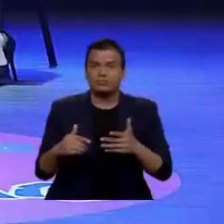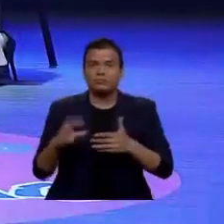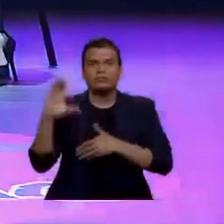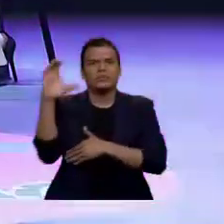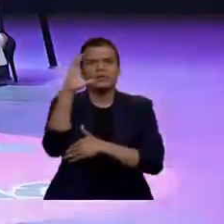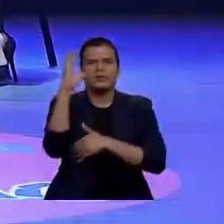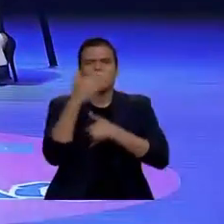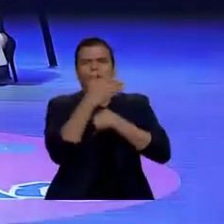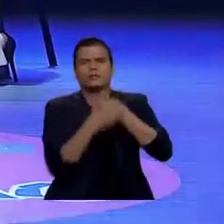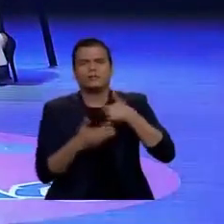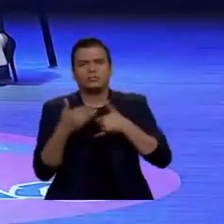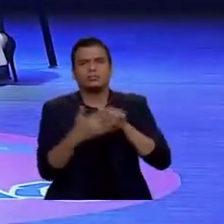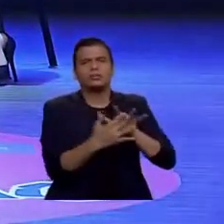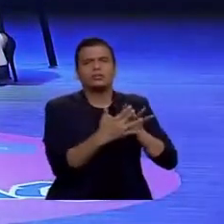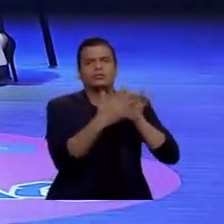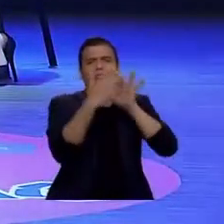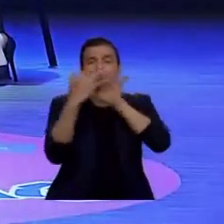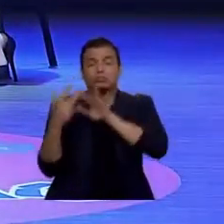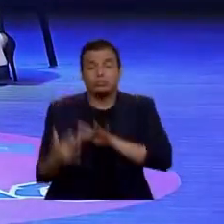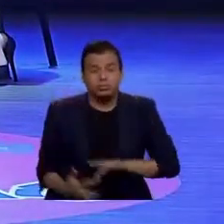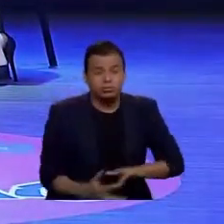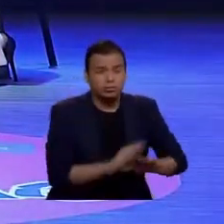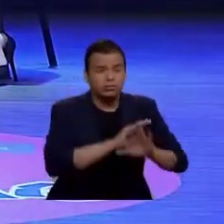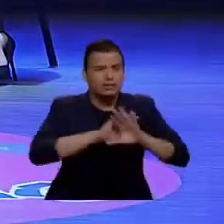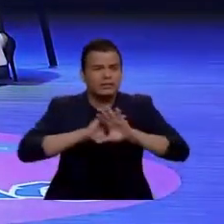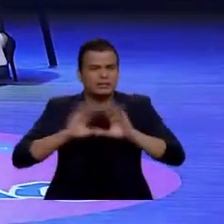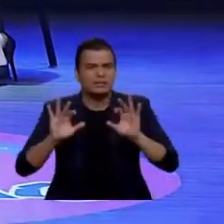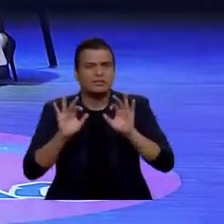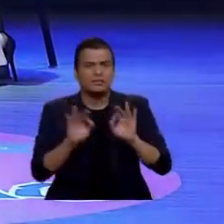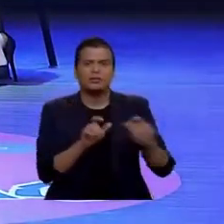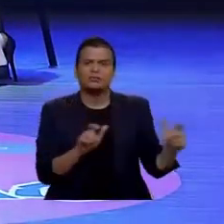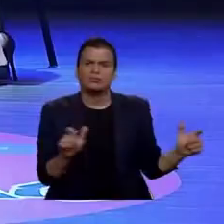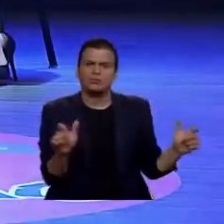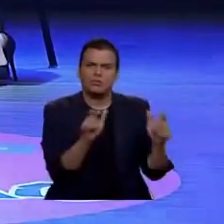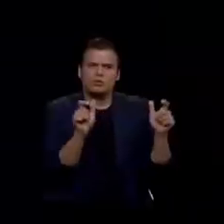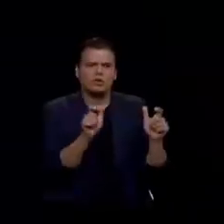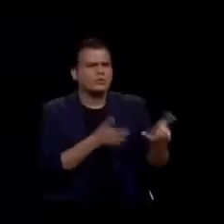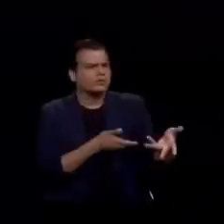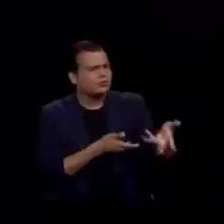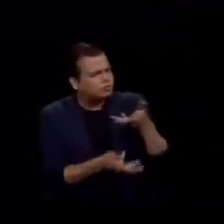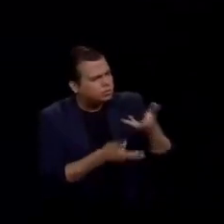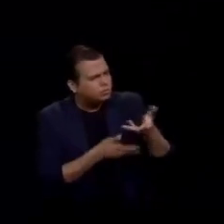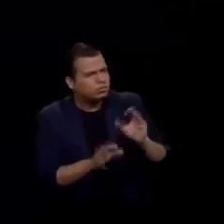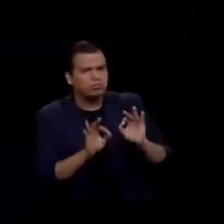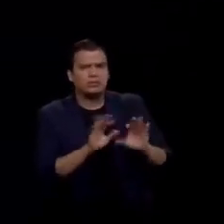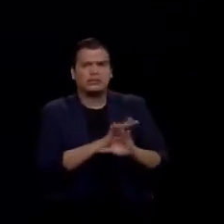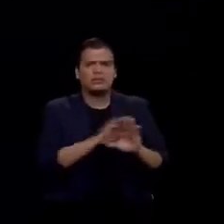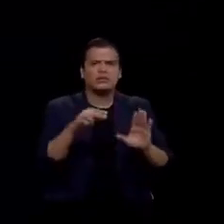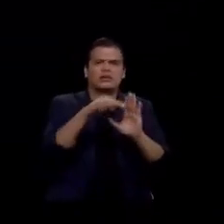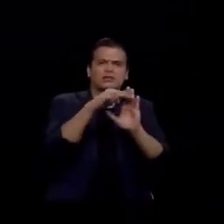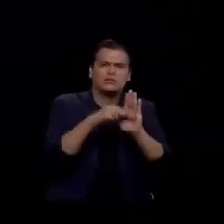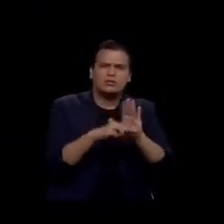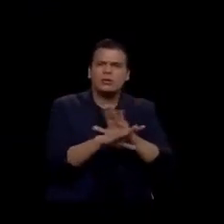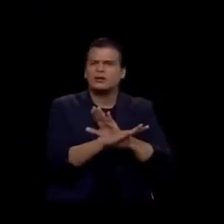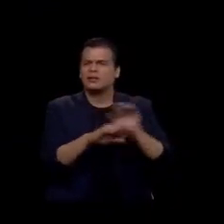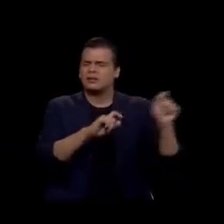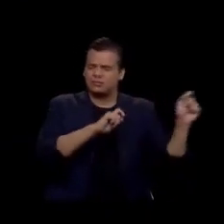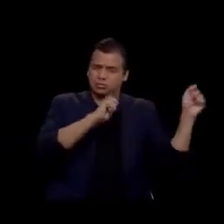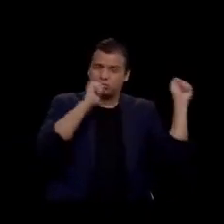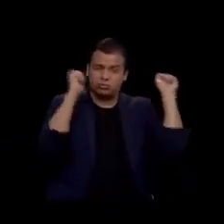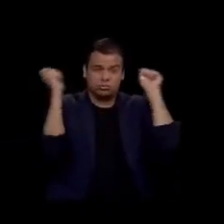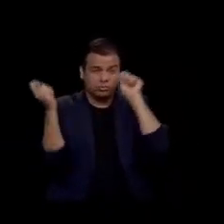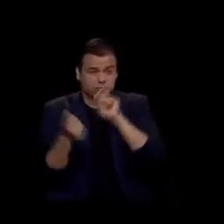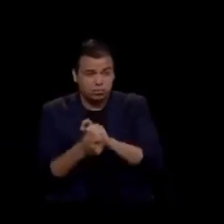colombia entonces tuvimos una gran experiencia con el congreso pudimos transformar el marco jurídico de este sector en colombia